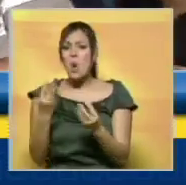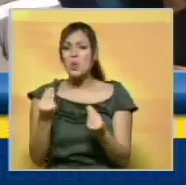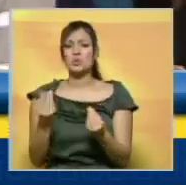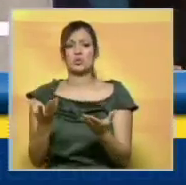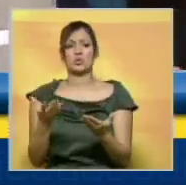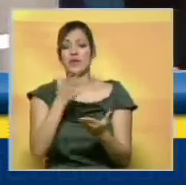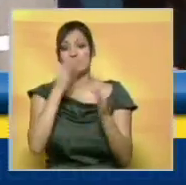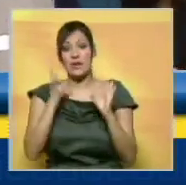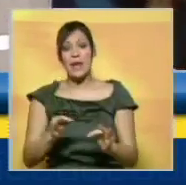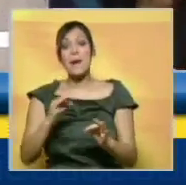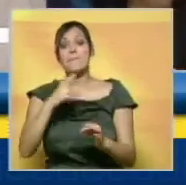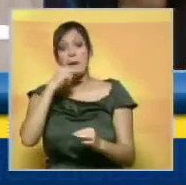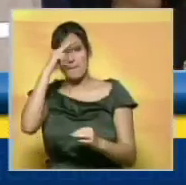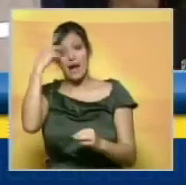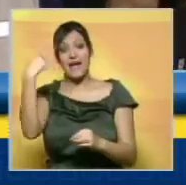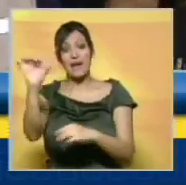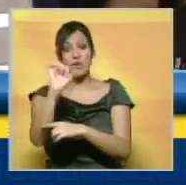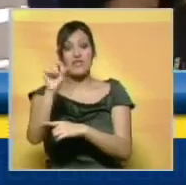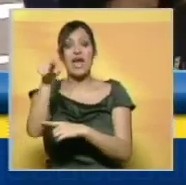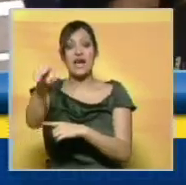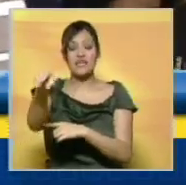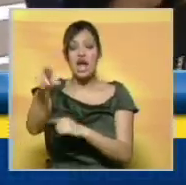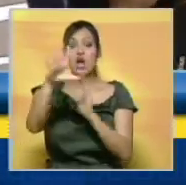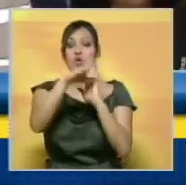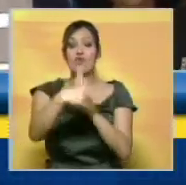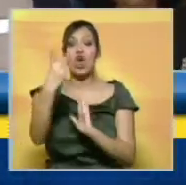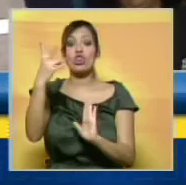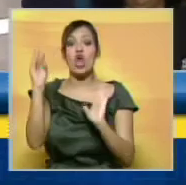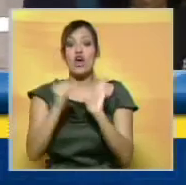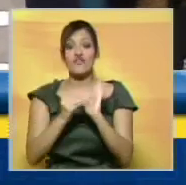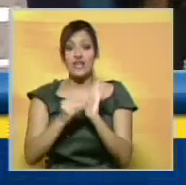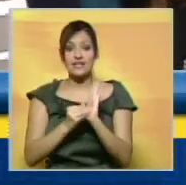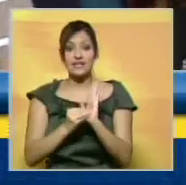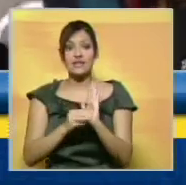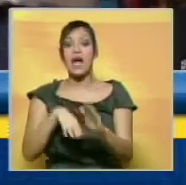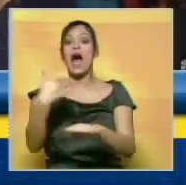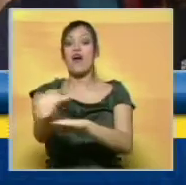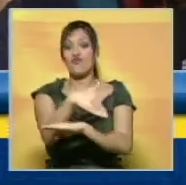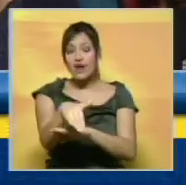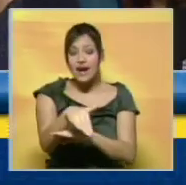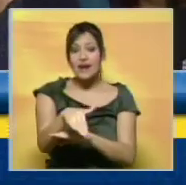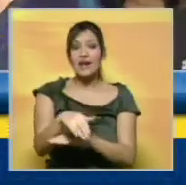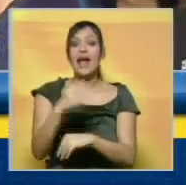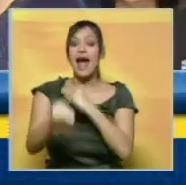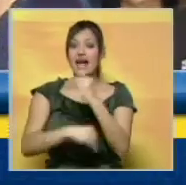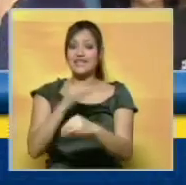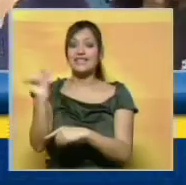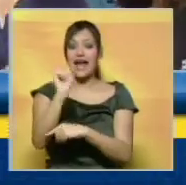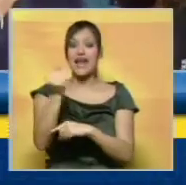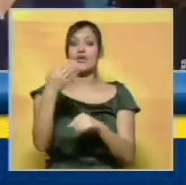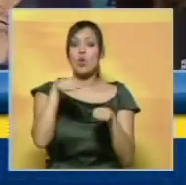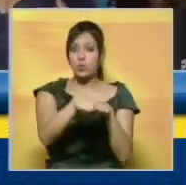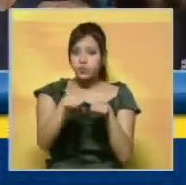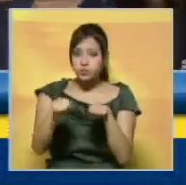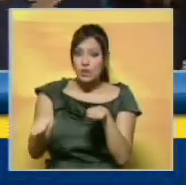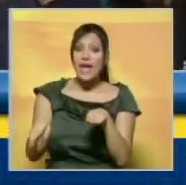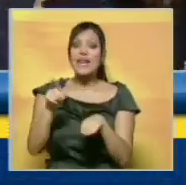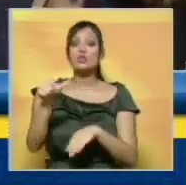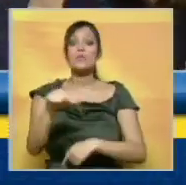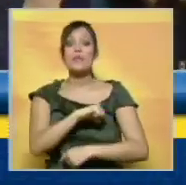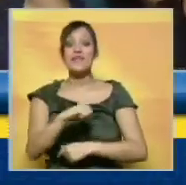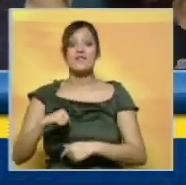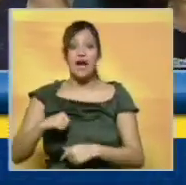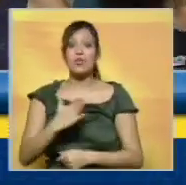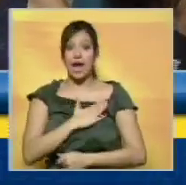así que a mi padre, que tenía la camioneta para allá, se la robaron 2 veces de afuera. Desde que hicieron este estacionamiento, que es algo privado